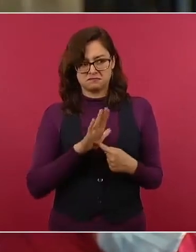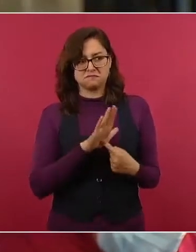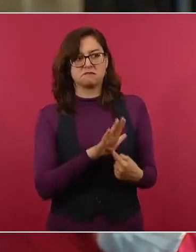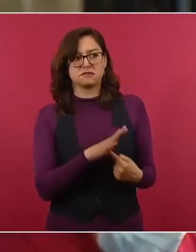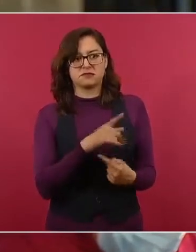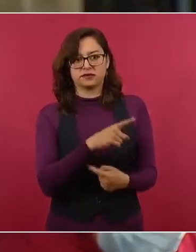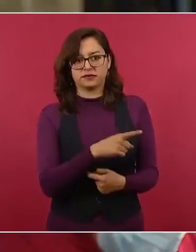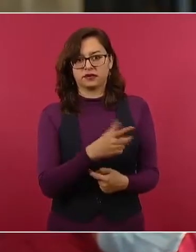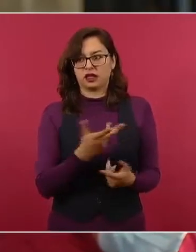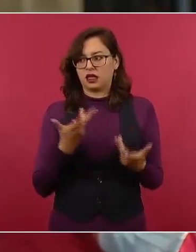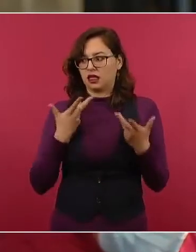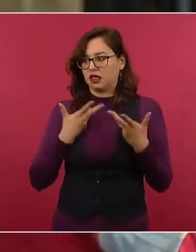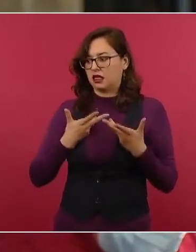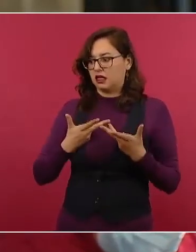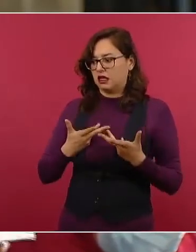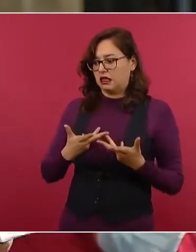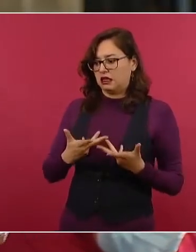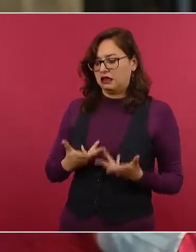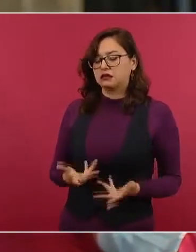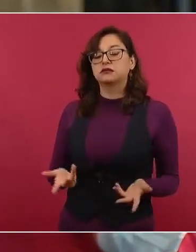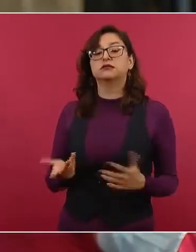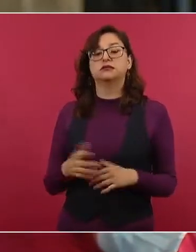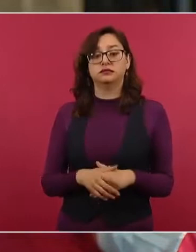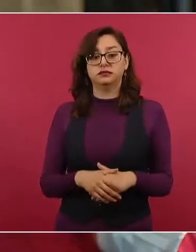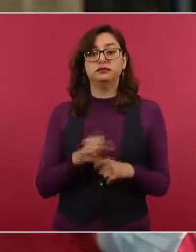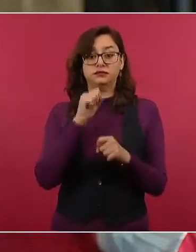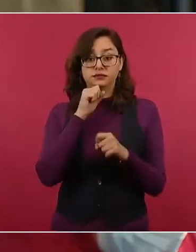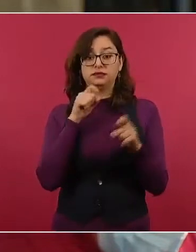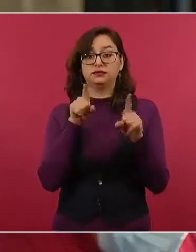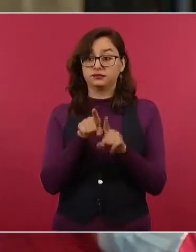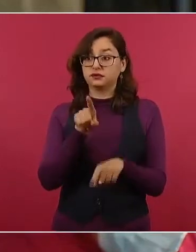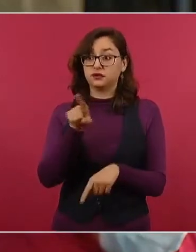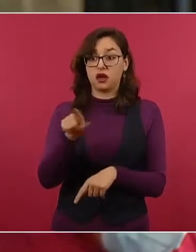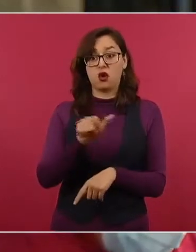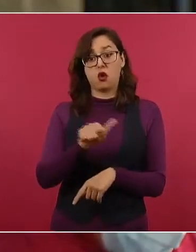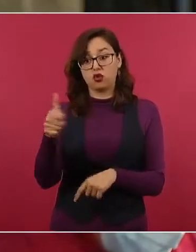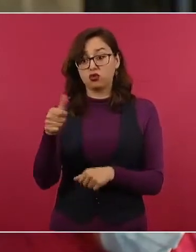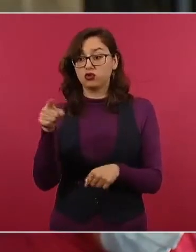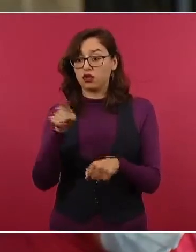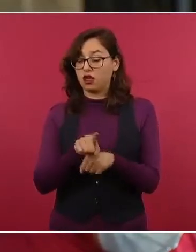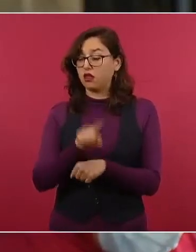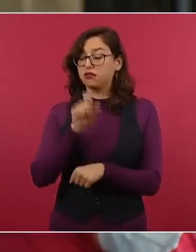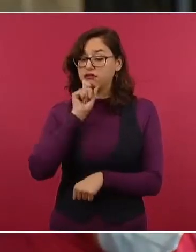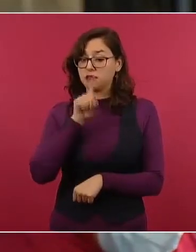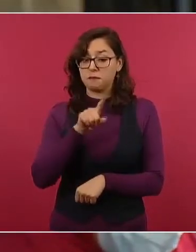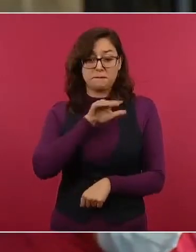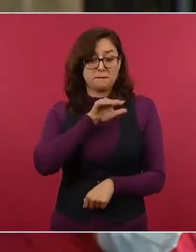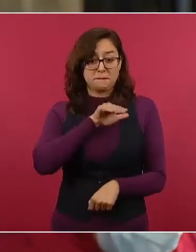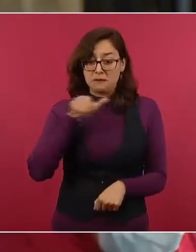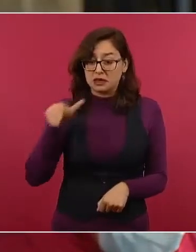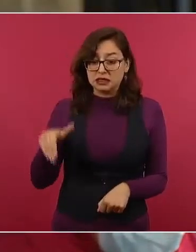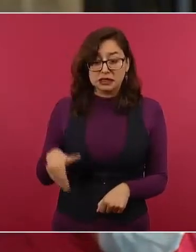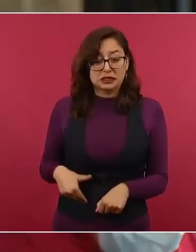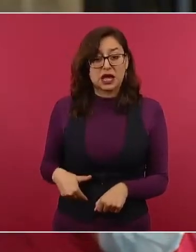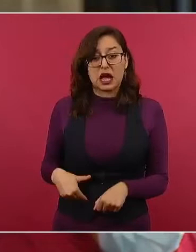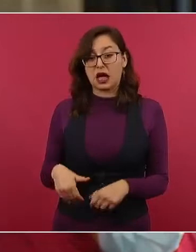también se accidentó otro trabajador, le destrozó toda la mano, y no tienen los